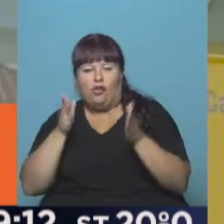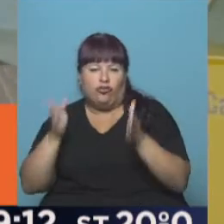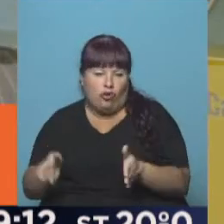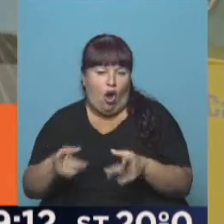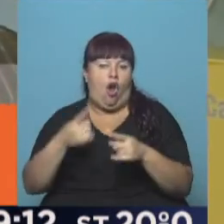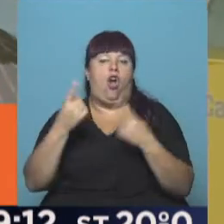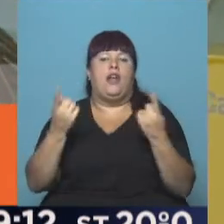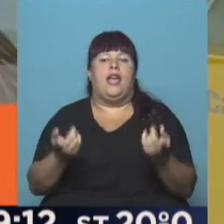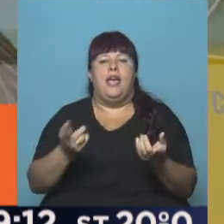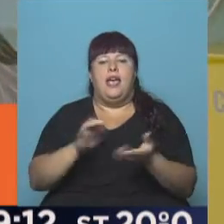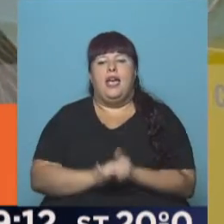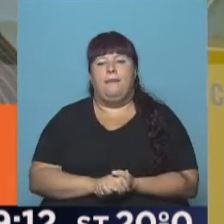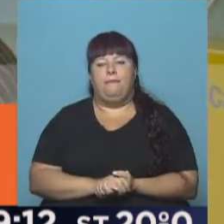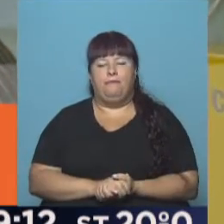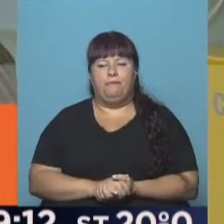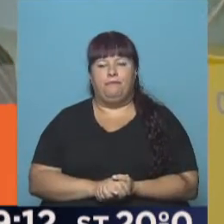determinado,